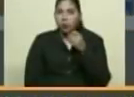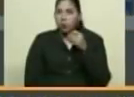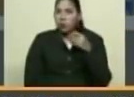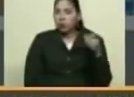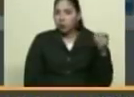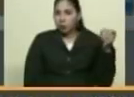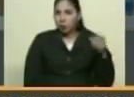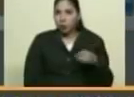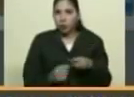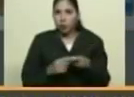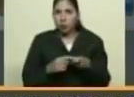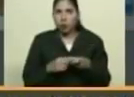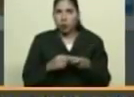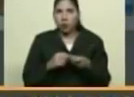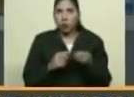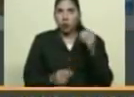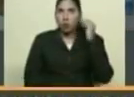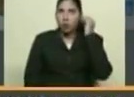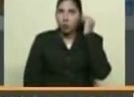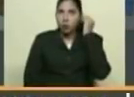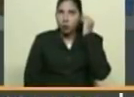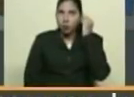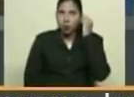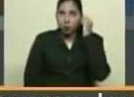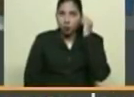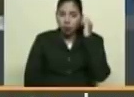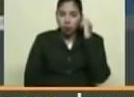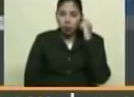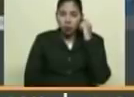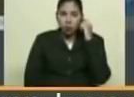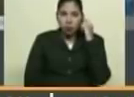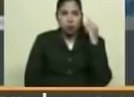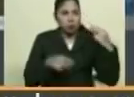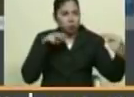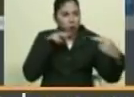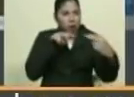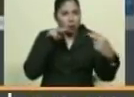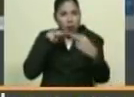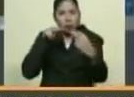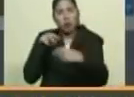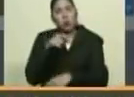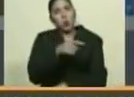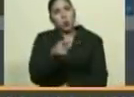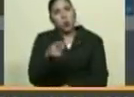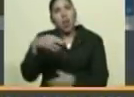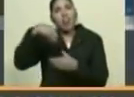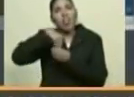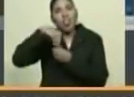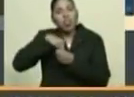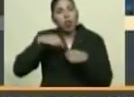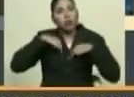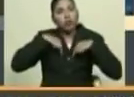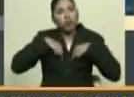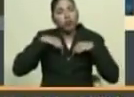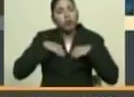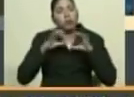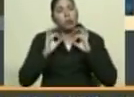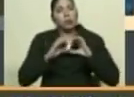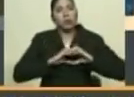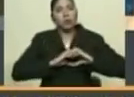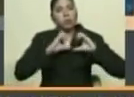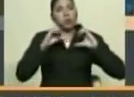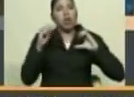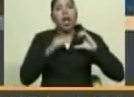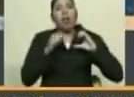y agarraría a la izquierda, me iría para el Orza. Y aquí estamos nosotros en el Orza hoy rindiéndole desde